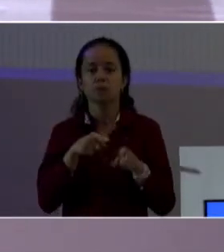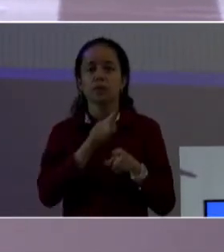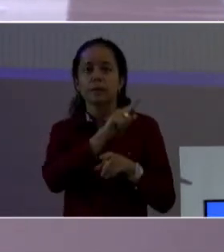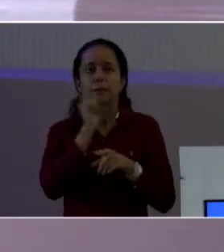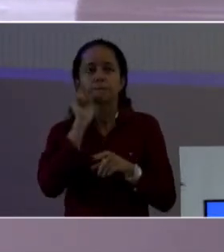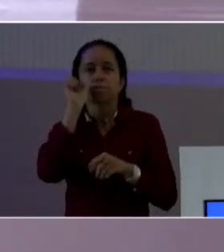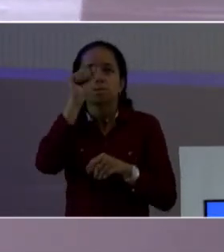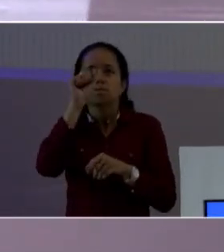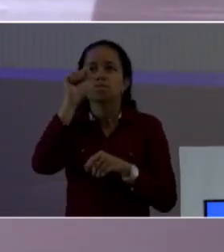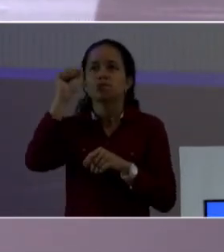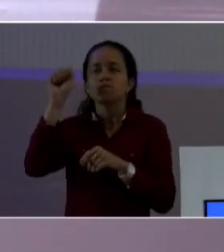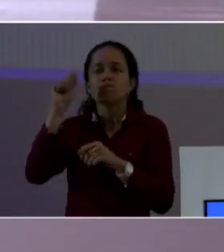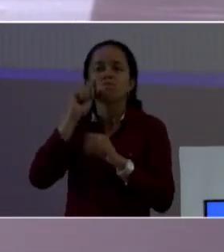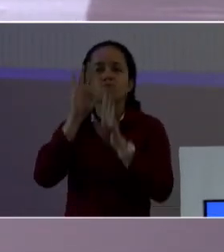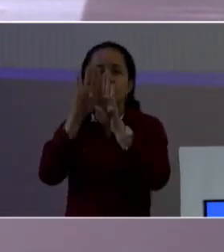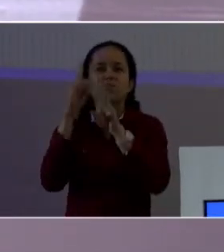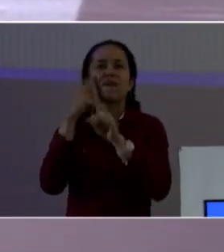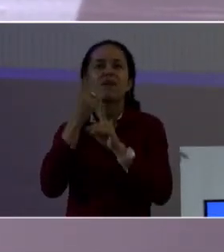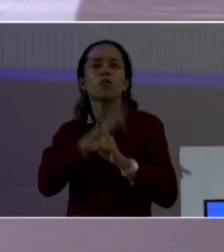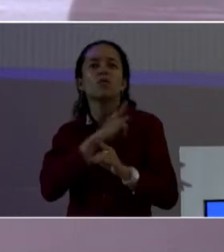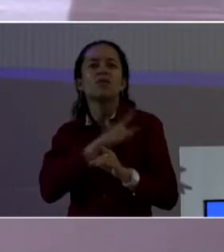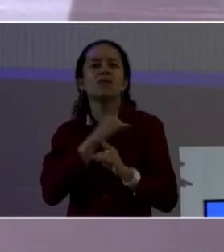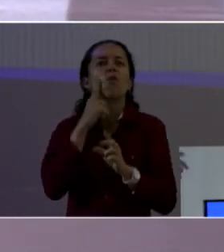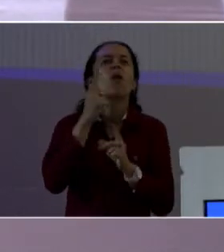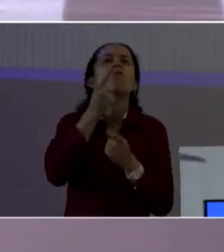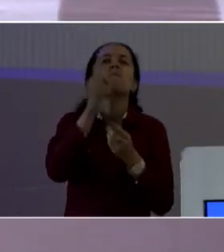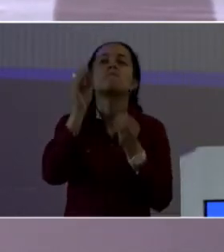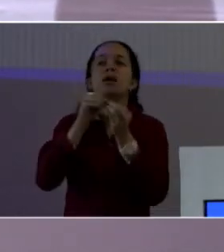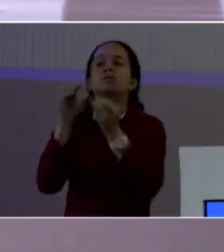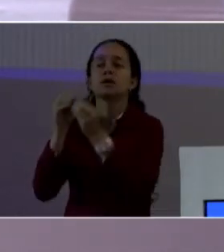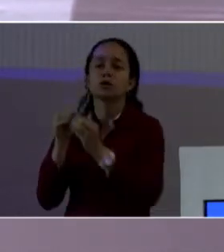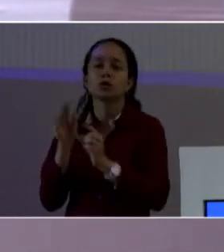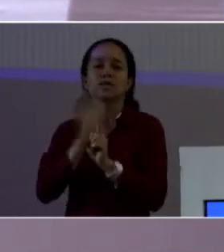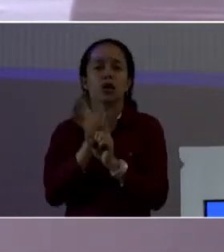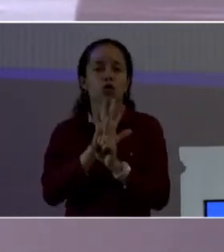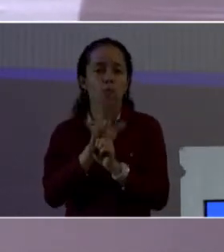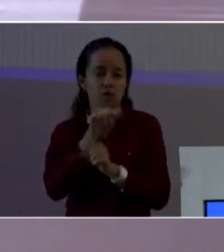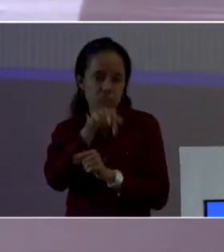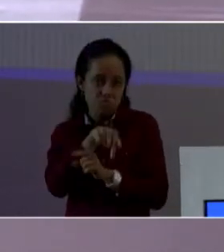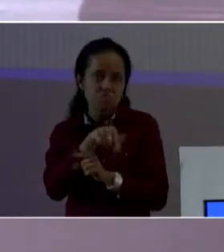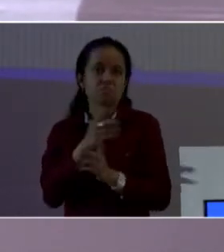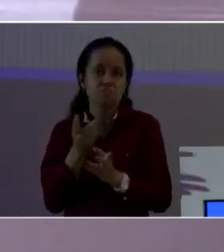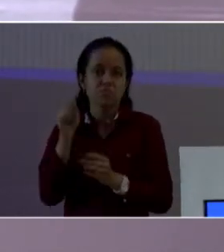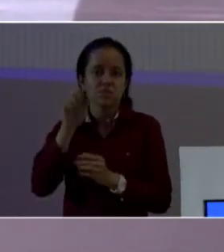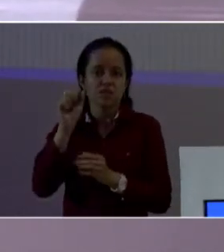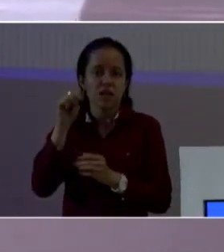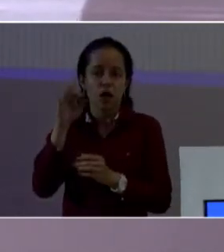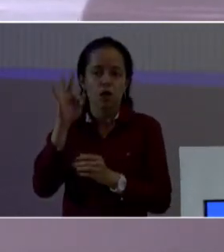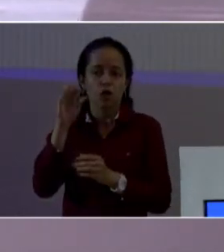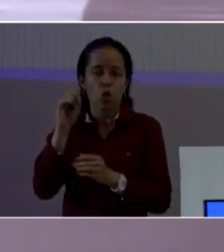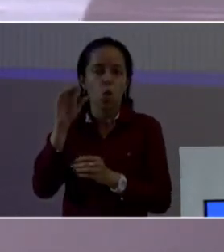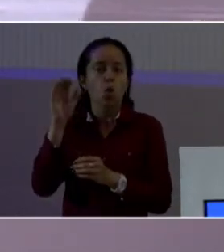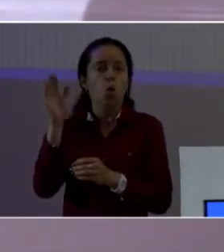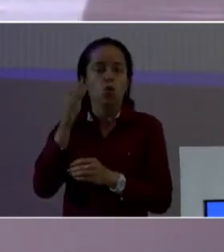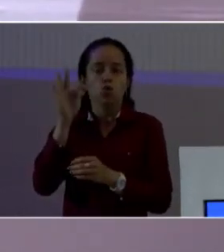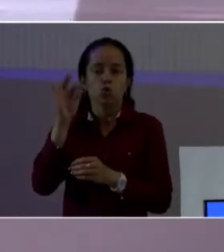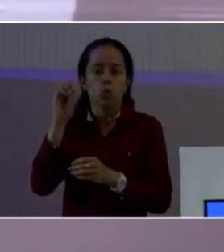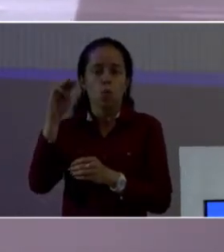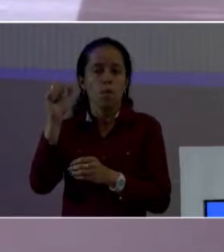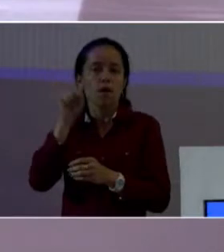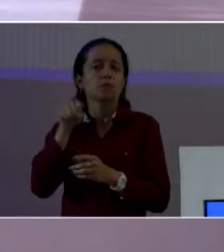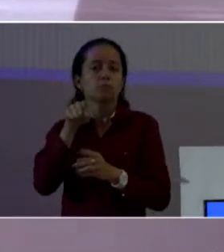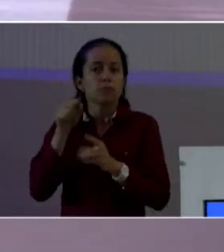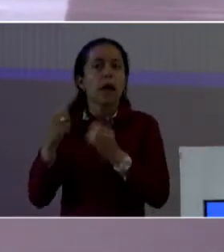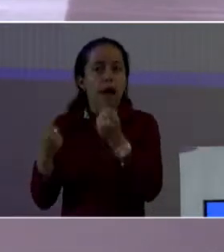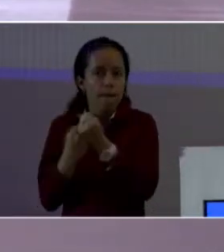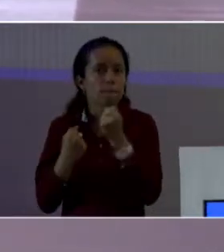de las universidades, la Universidad Santo Tomás, una fiel amiga y una aliada estratégica en las líneas comunitarias. Nos apoya mucho en la